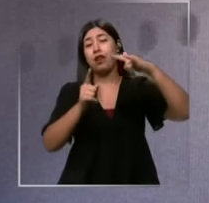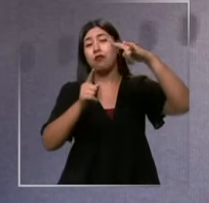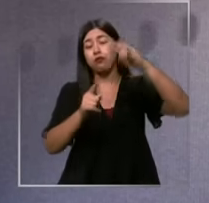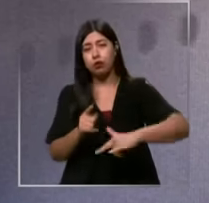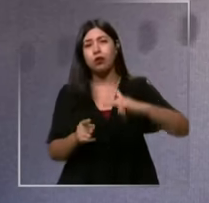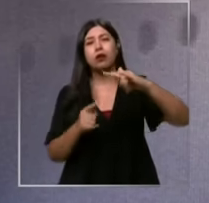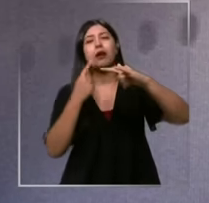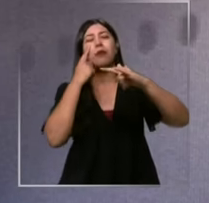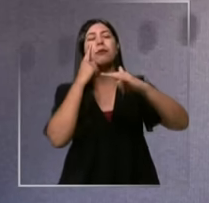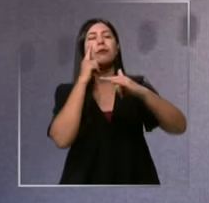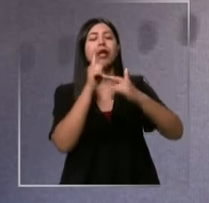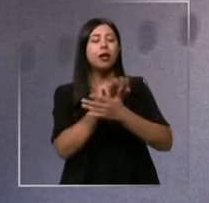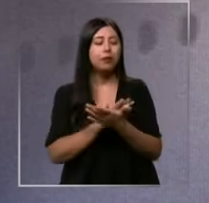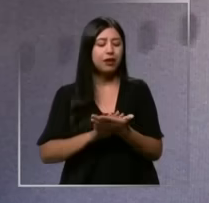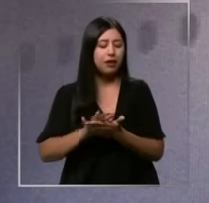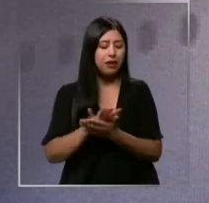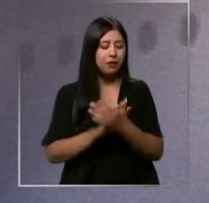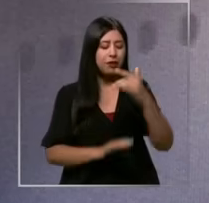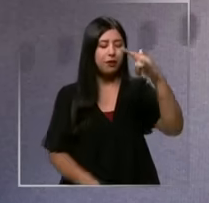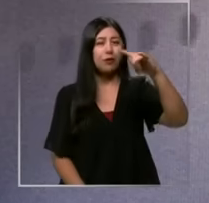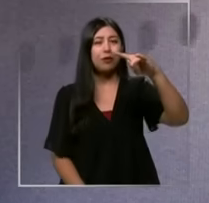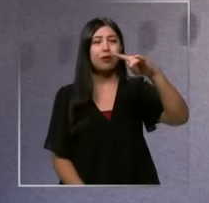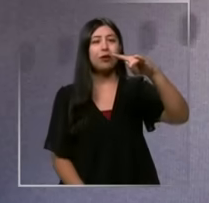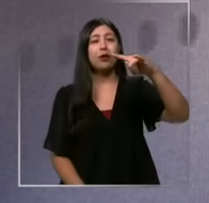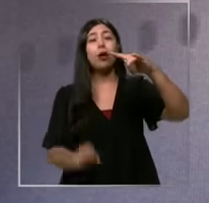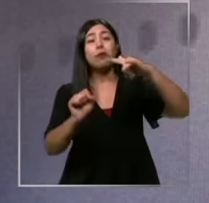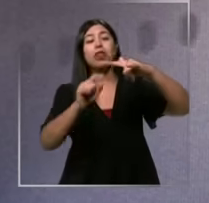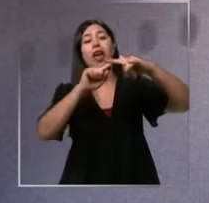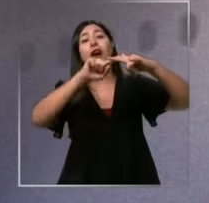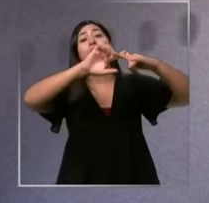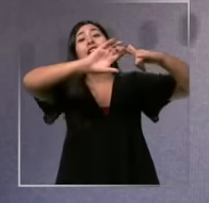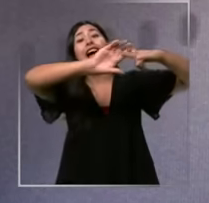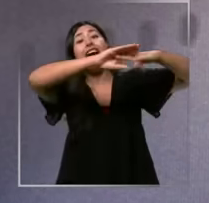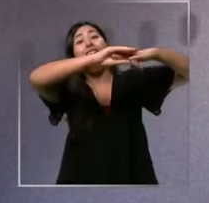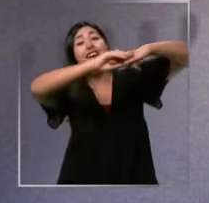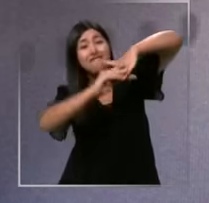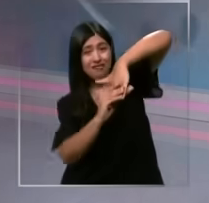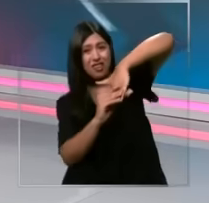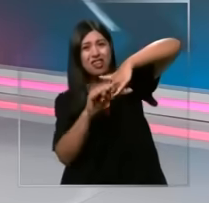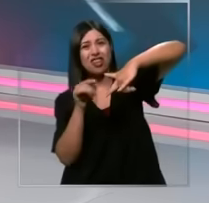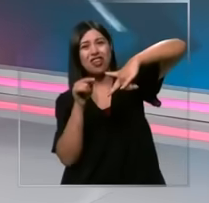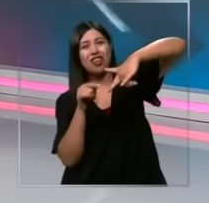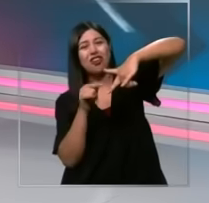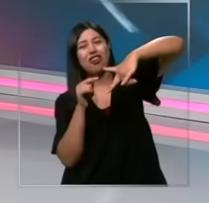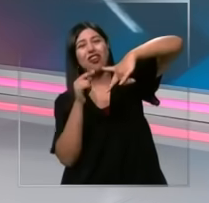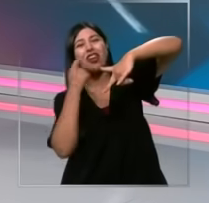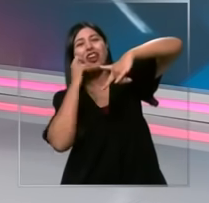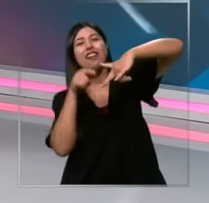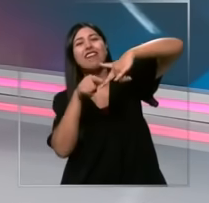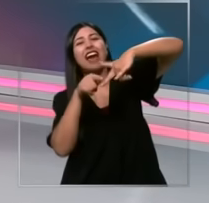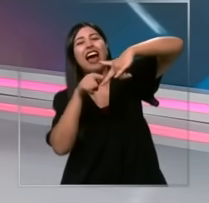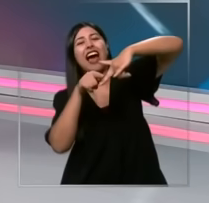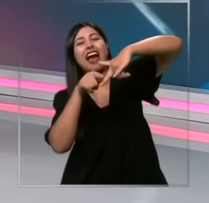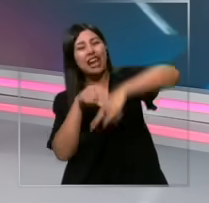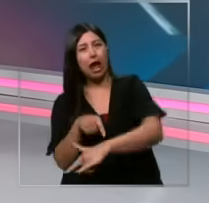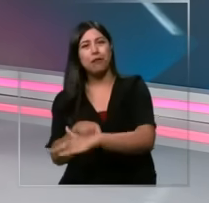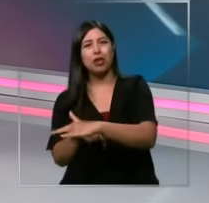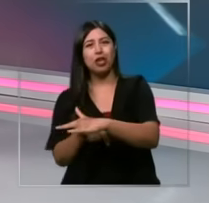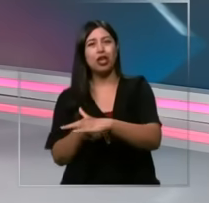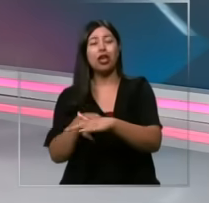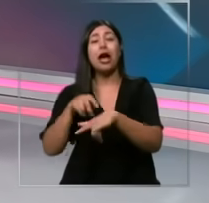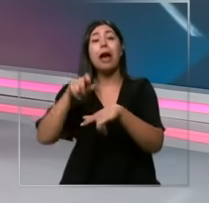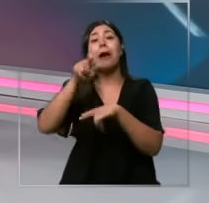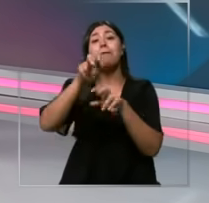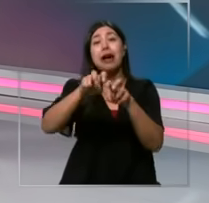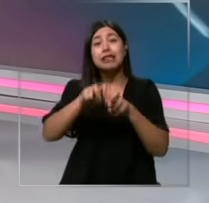puede haber, echado la nariz hacia adelante un poco, y eso puede haber forzado que el avión baje más rápido que los pasajeros. Y es